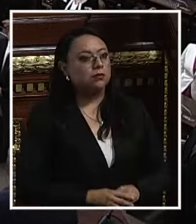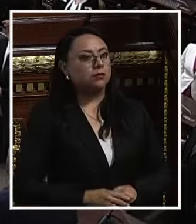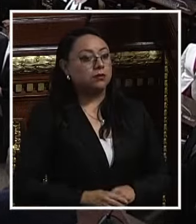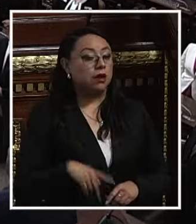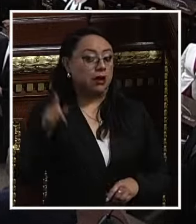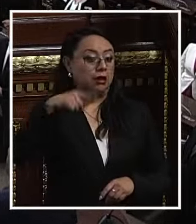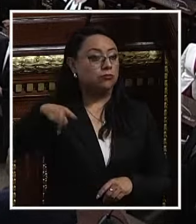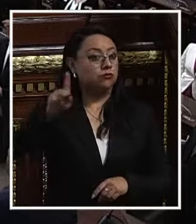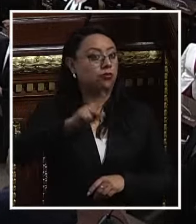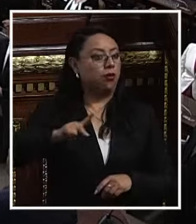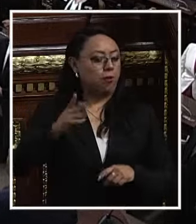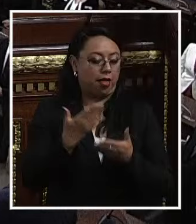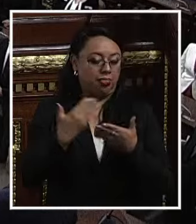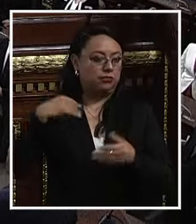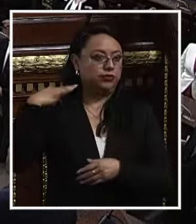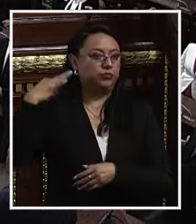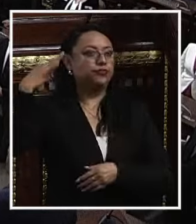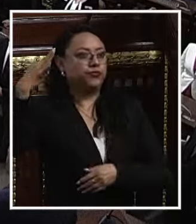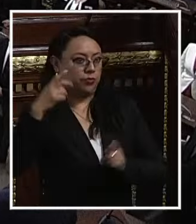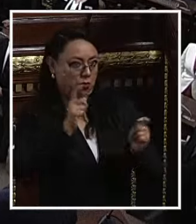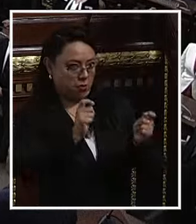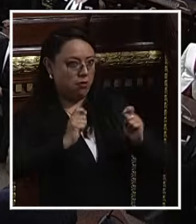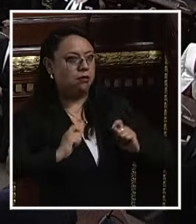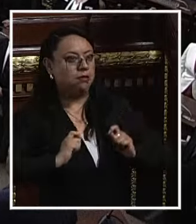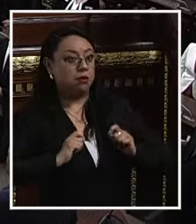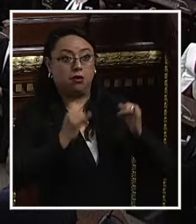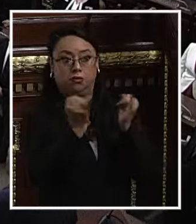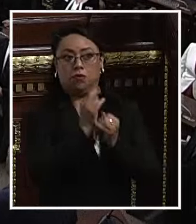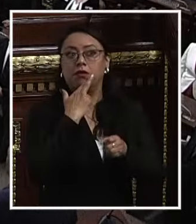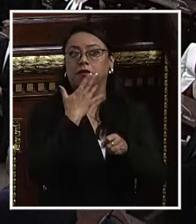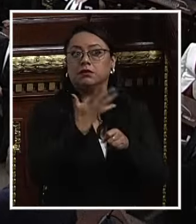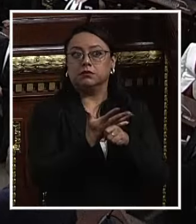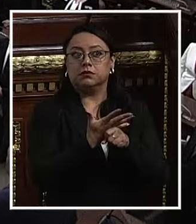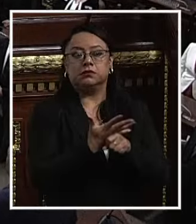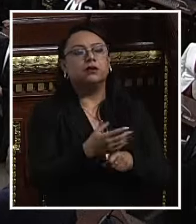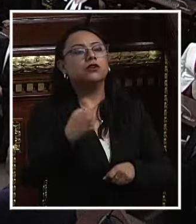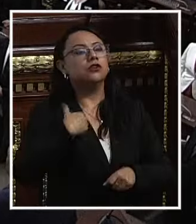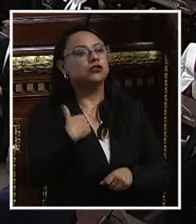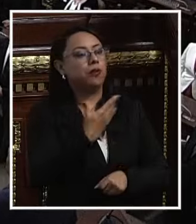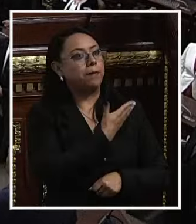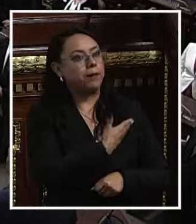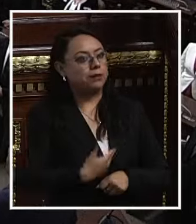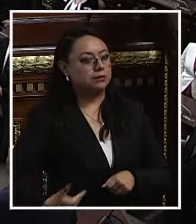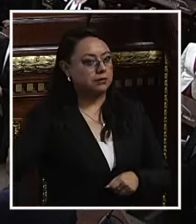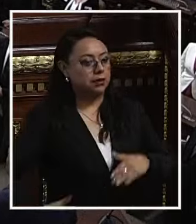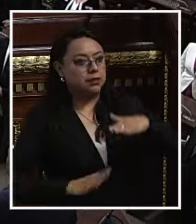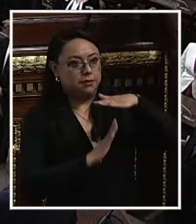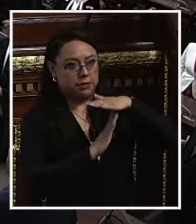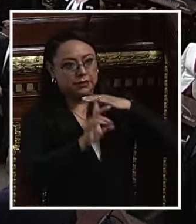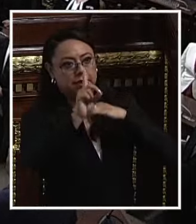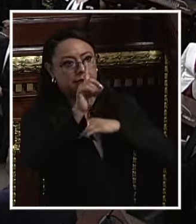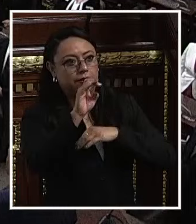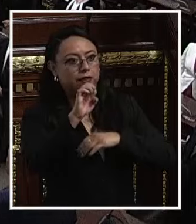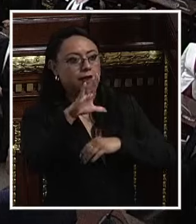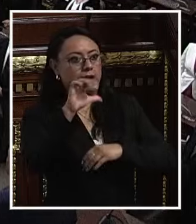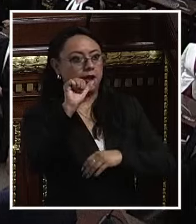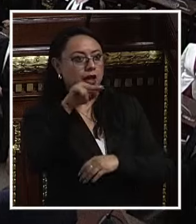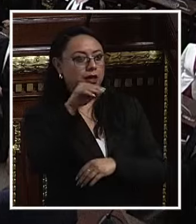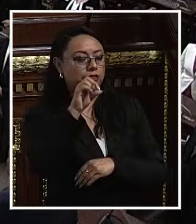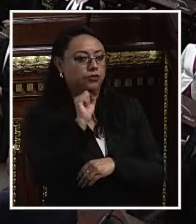ha conferido, así como la responsabilidad de presidente de la Mesa de Decanos del